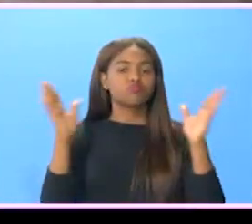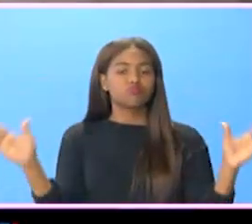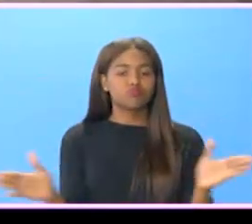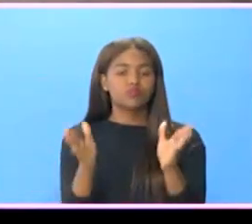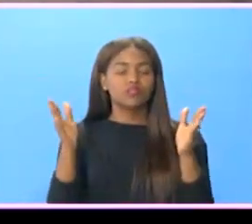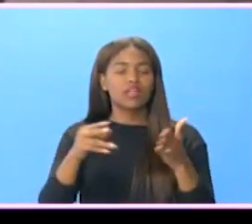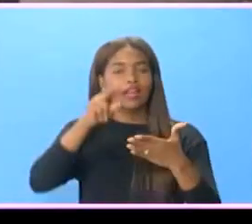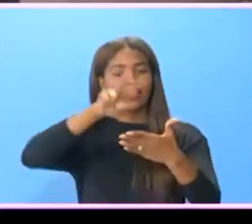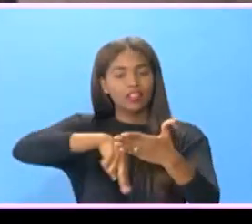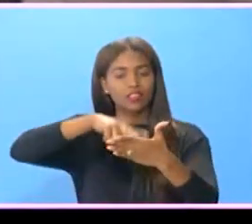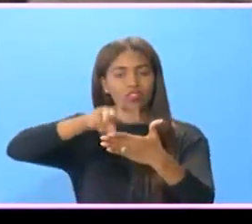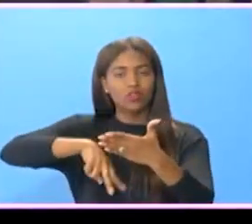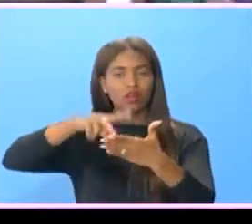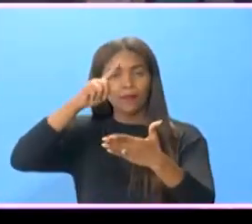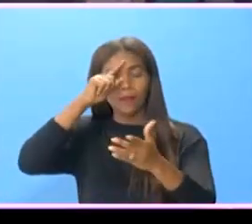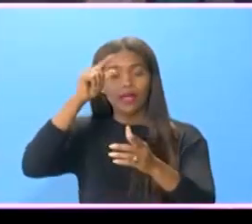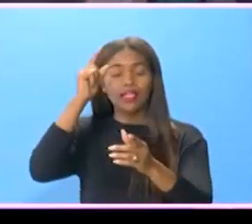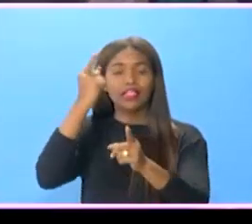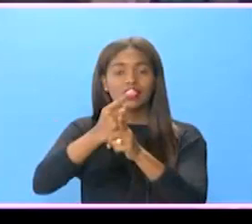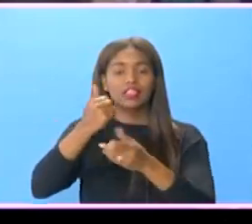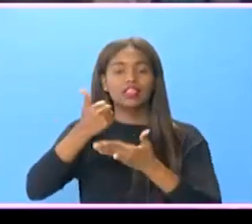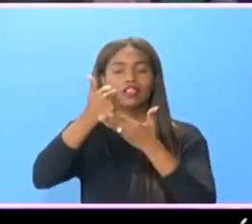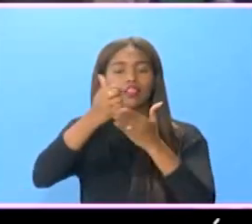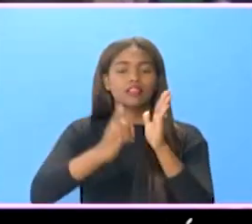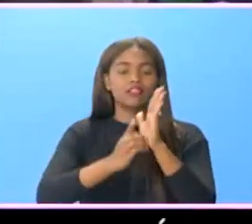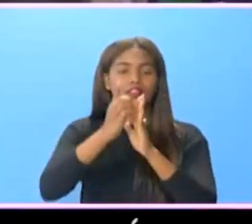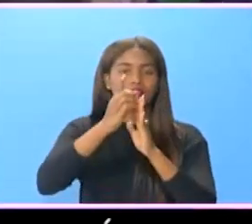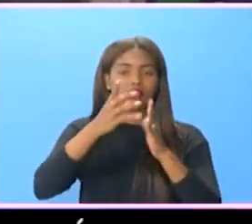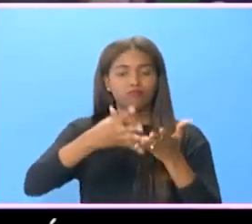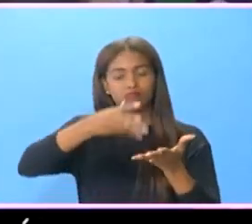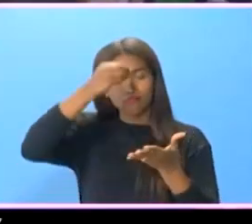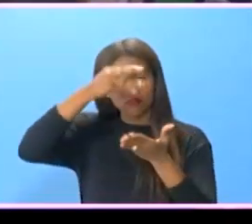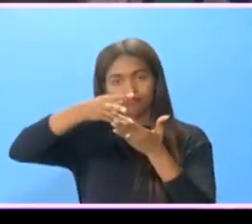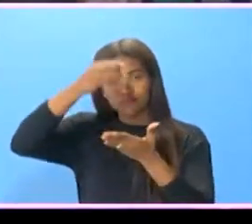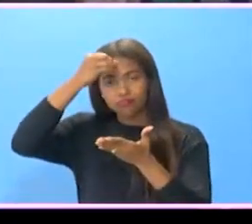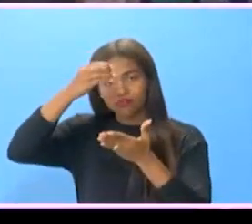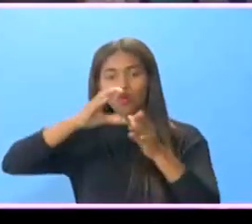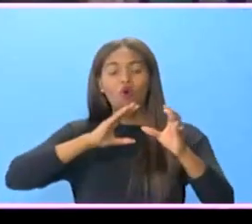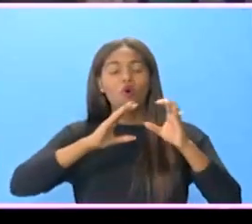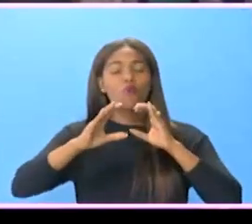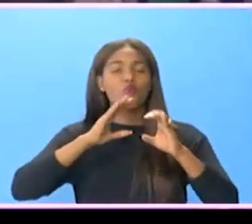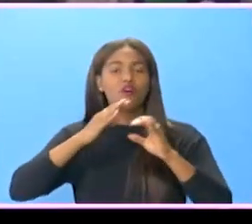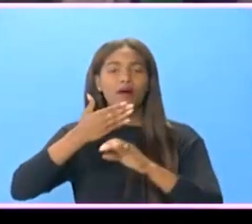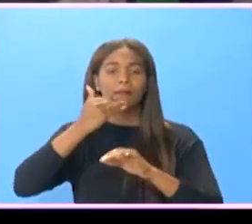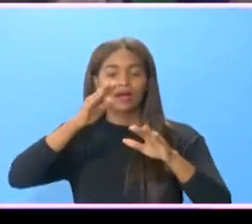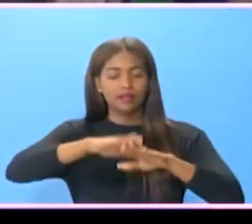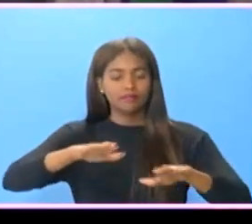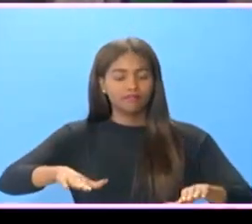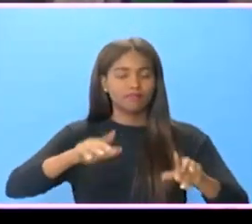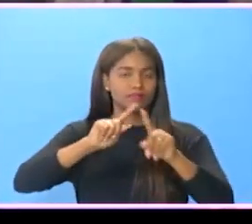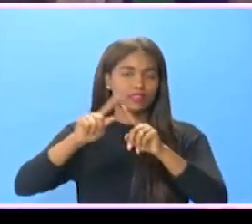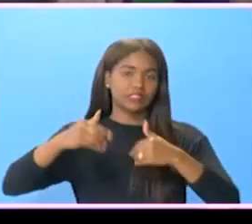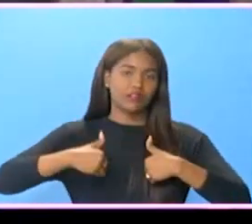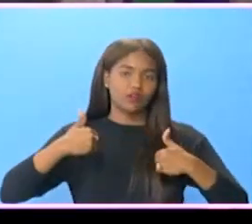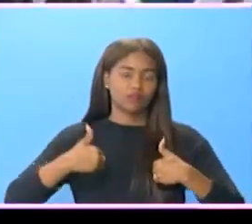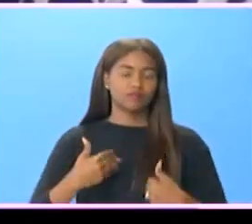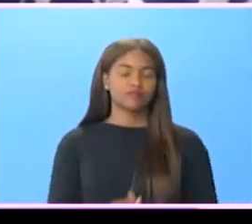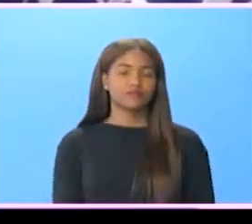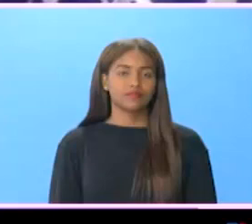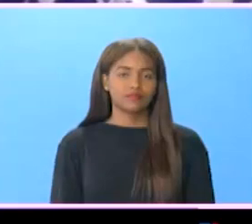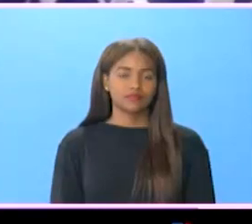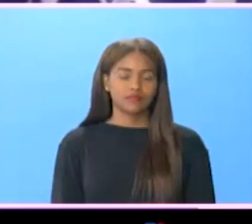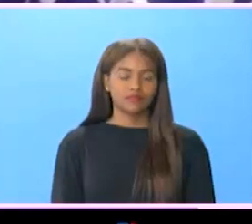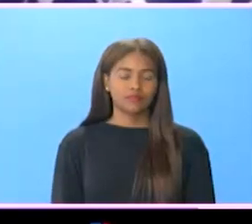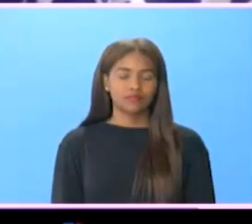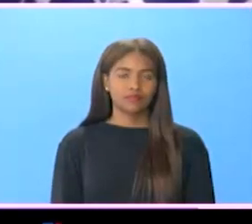la lectura como vía idónea para el desarrollo de las facultades lingüísticas y comunicativas de niños, niñas y adolescentes.